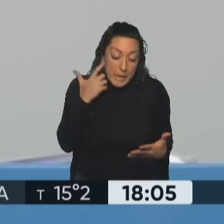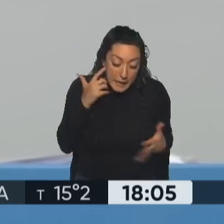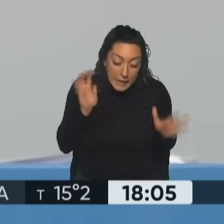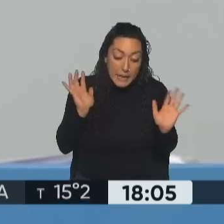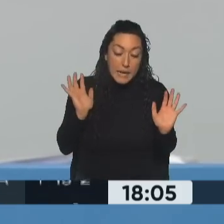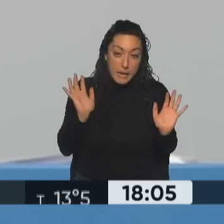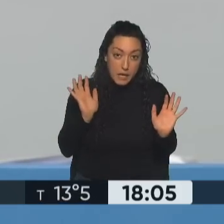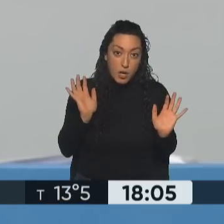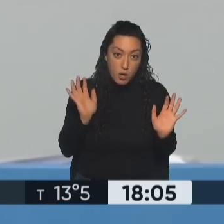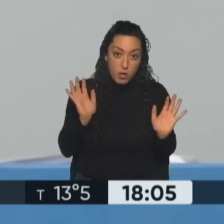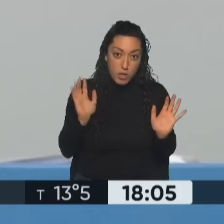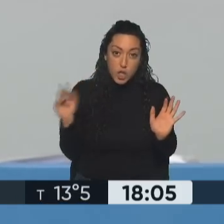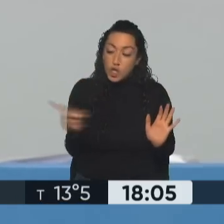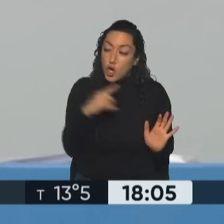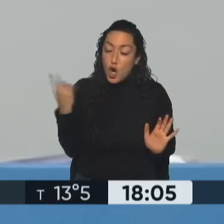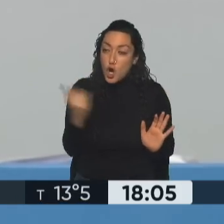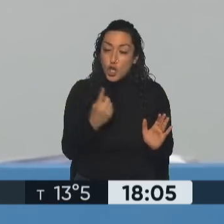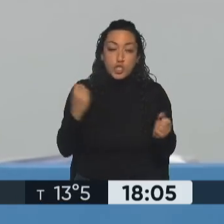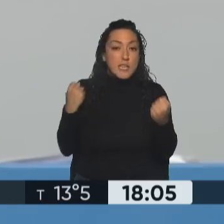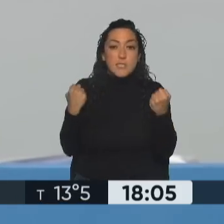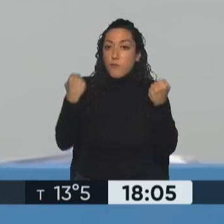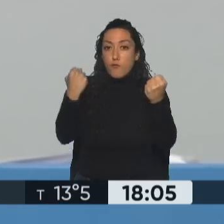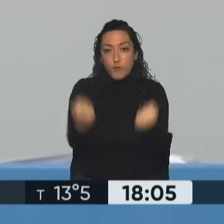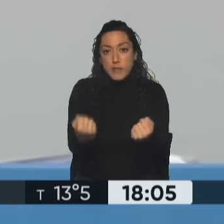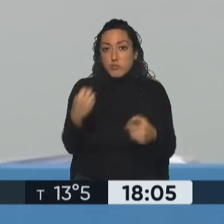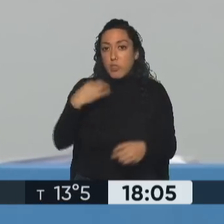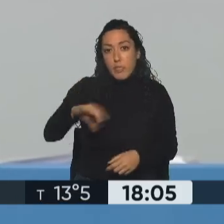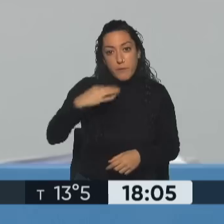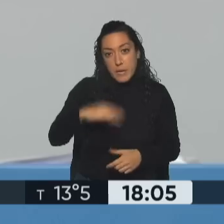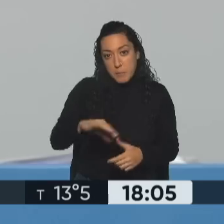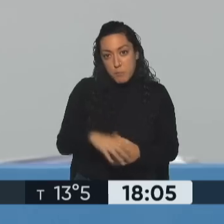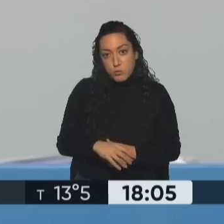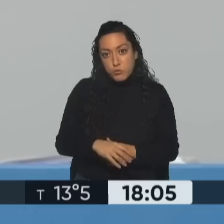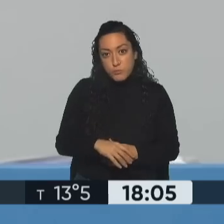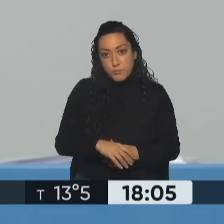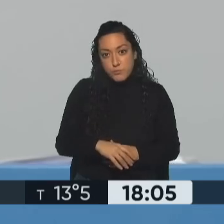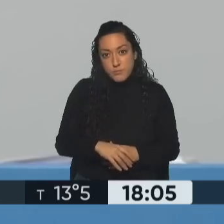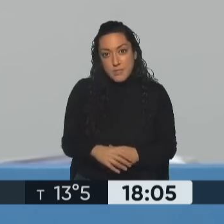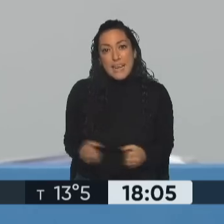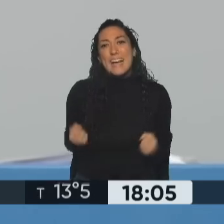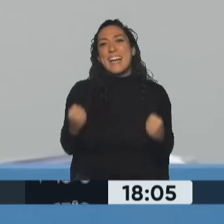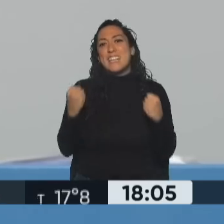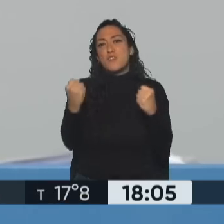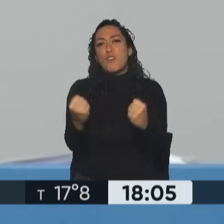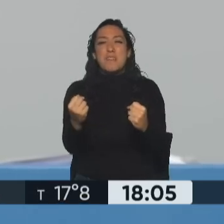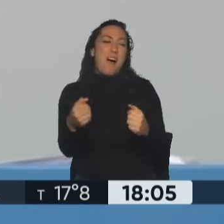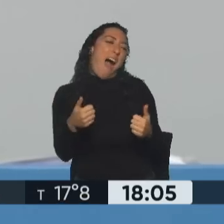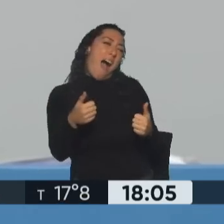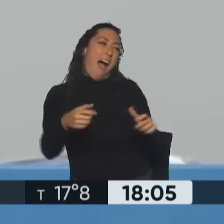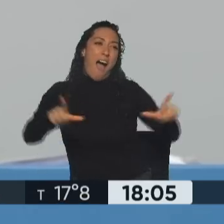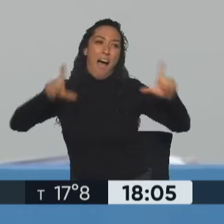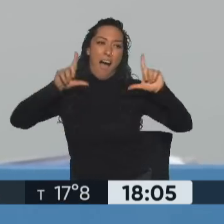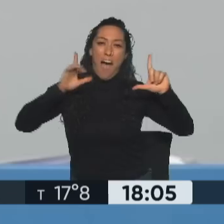todos tenemos que hacer el esfuerzo, pero no el esfuerzo de quedar bien entre nosotros. A mí no